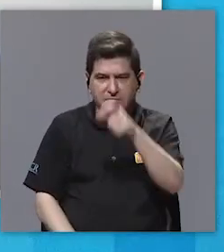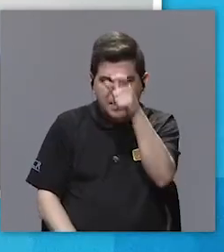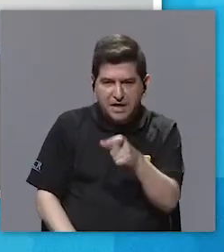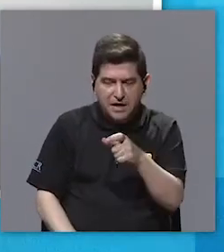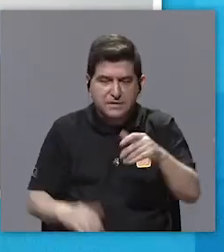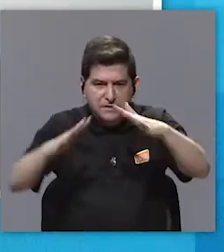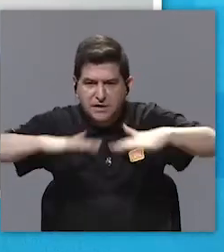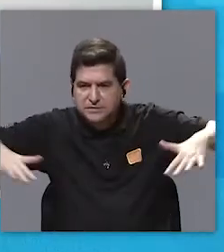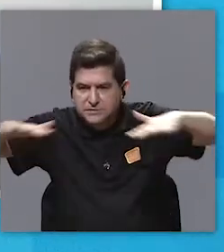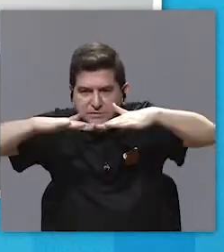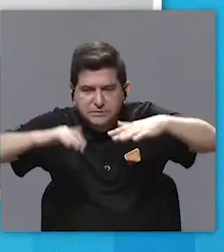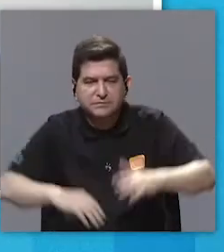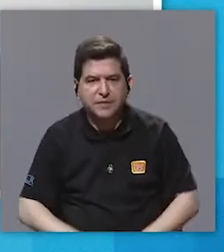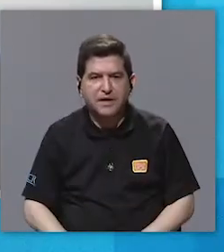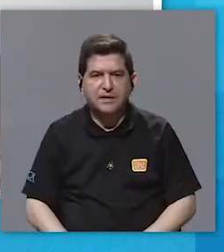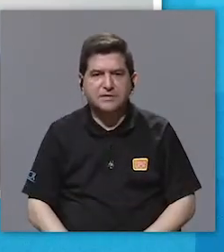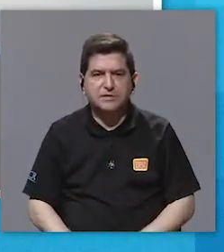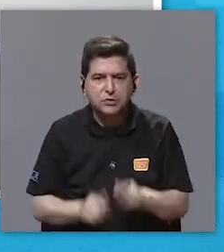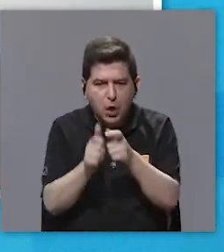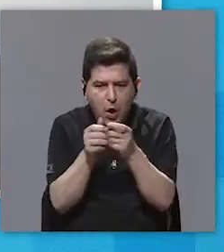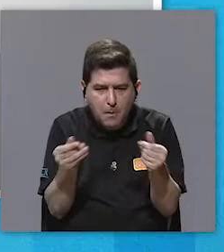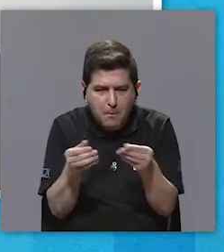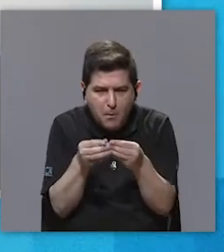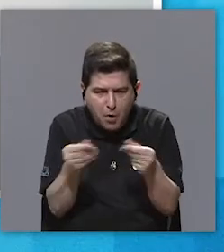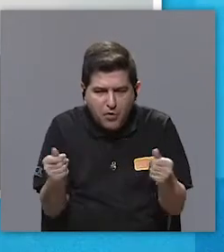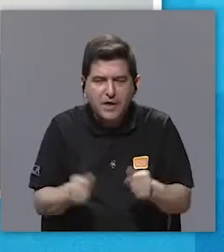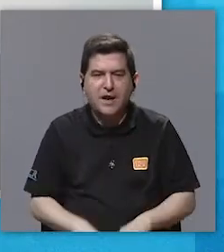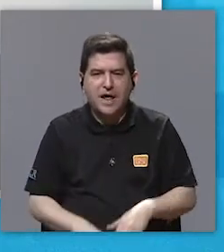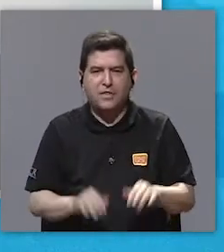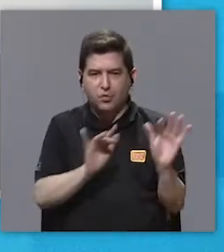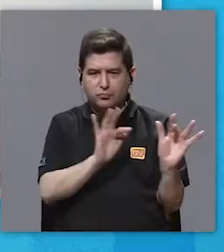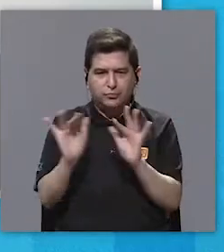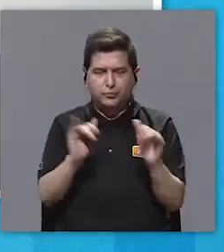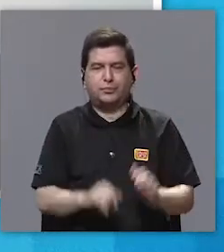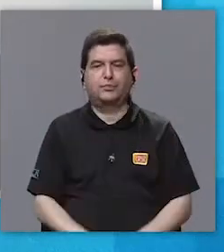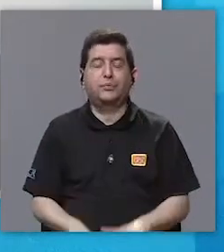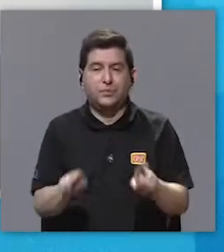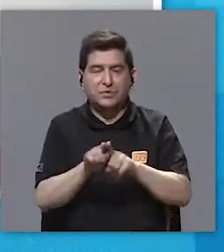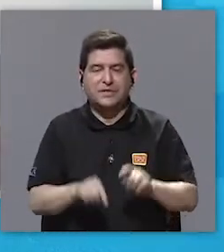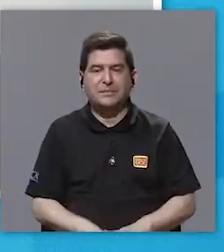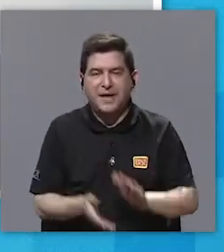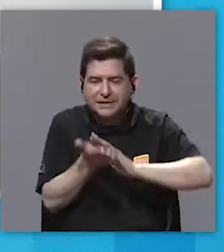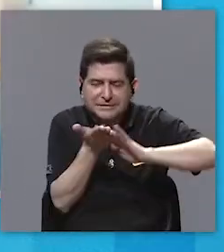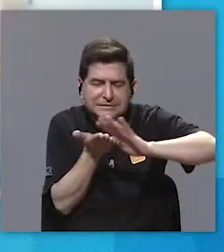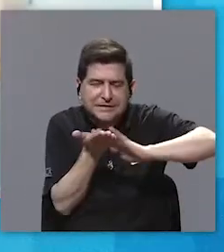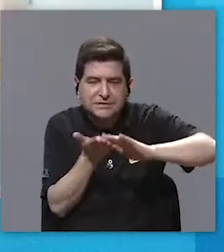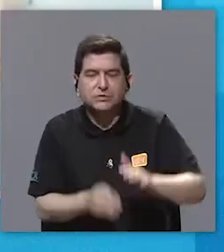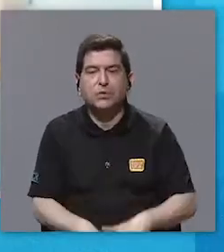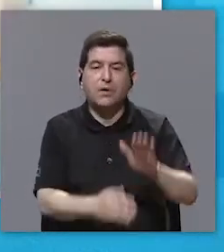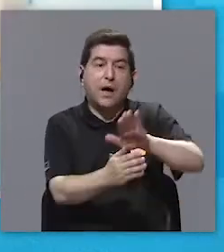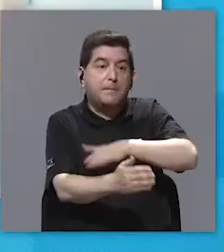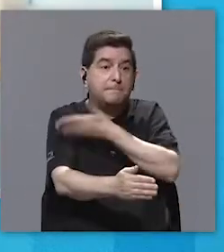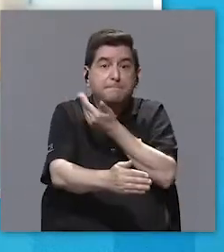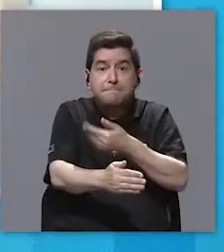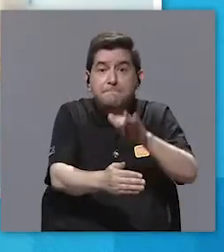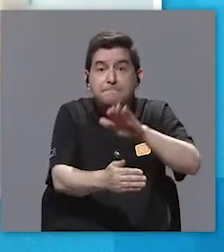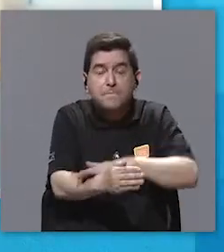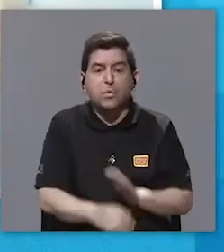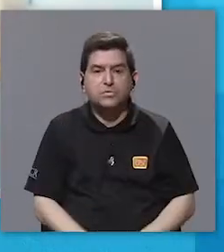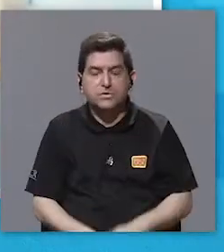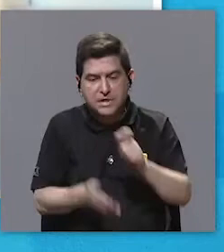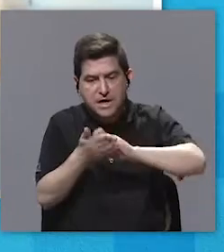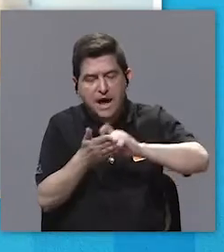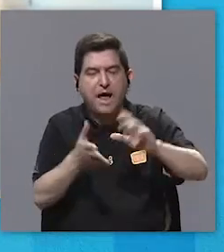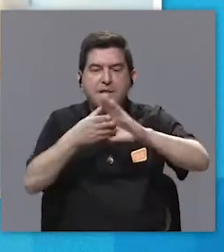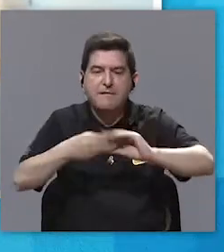escenarios arte y modelado digital verdad rating de estilización la música la